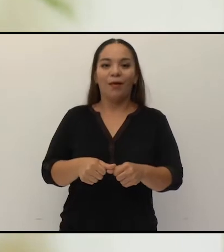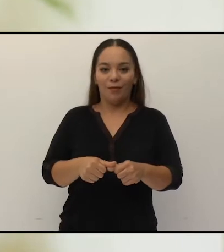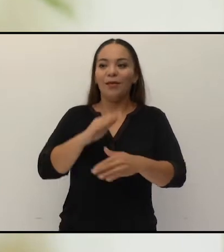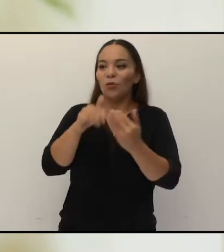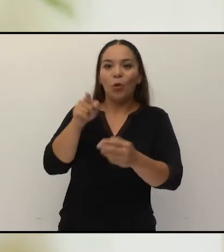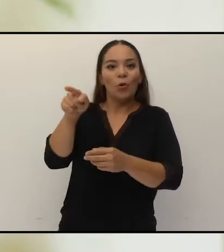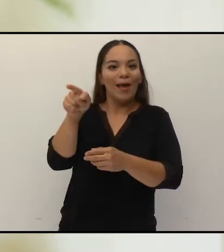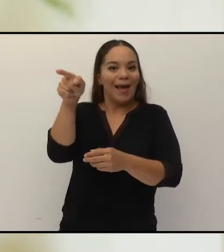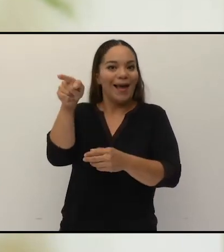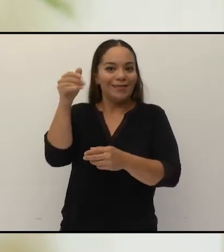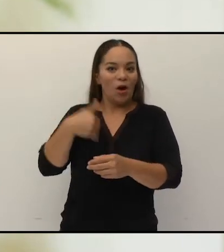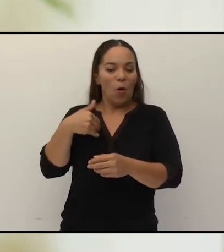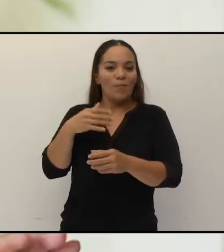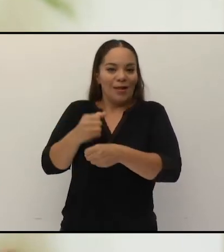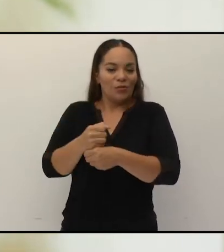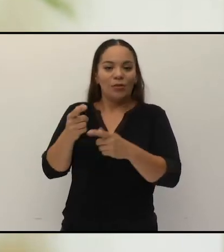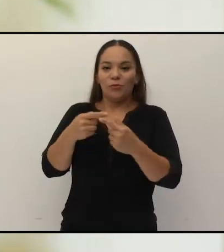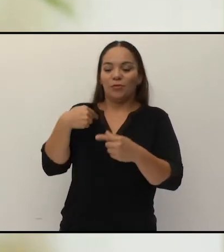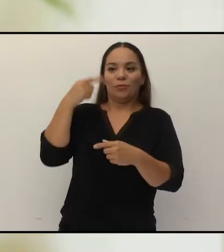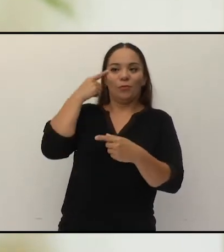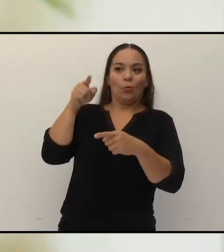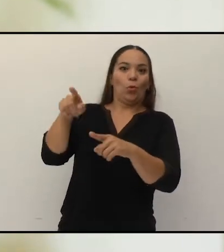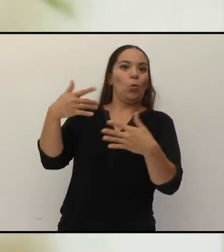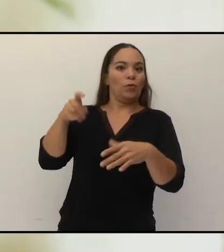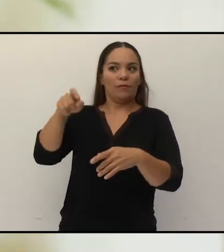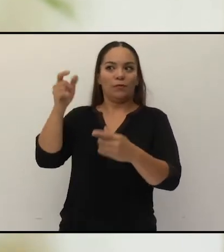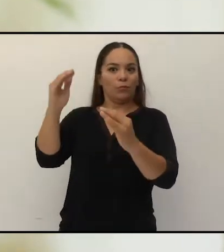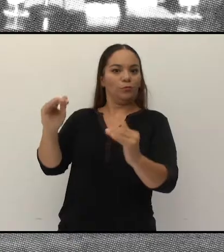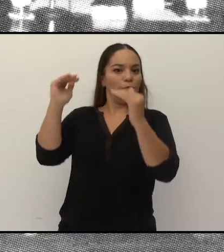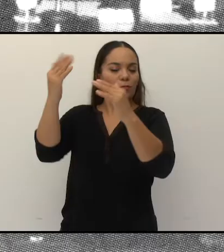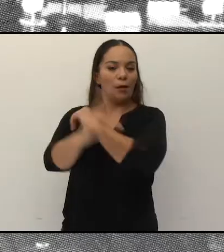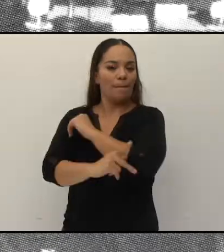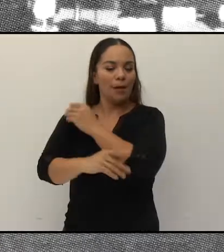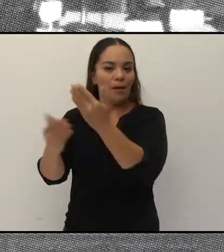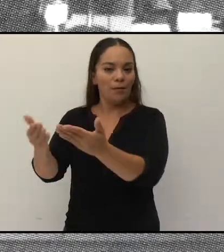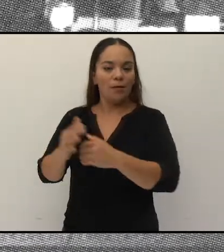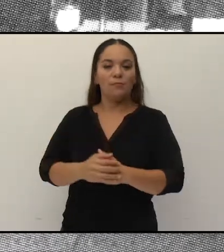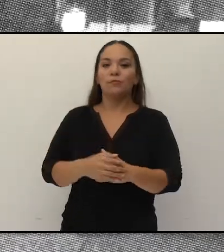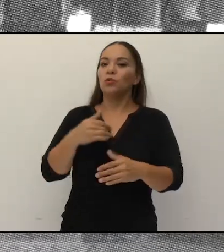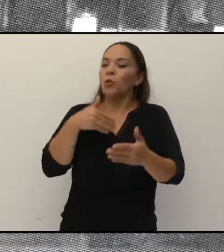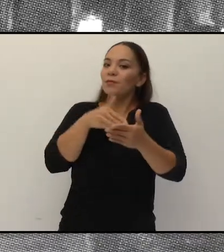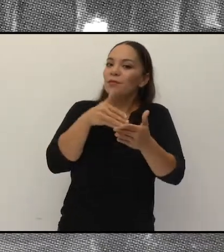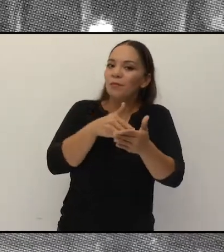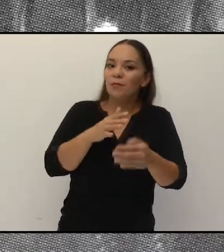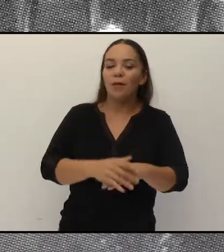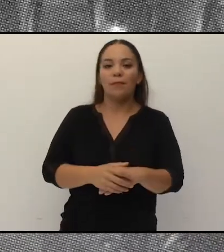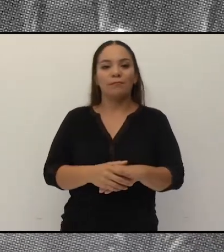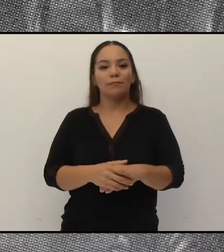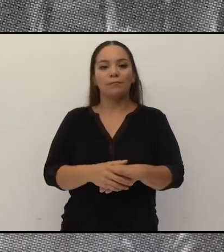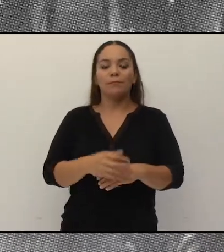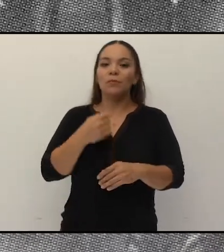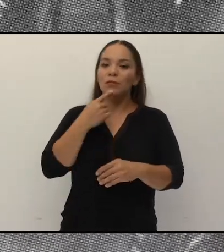de todo lo que él hizo. Yo digo, no, este hombre tiene que ser padre de la patria. Sí. Y yo insistía, yo decía, yo